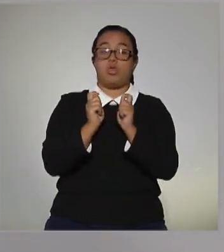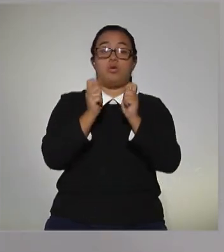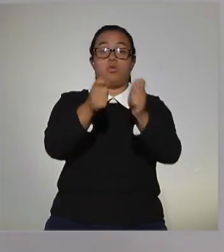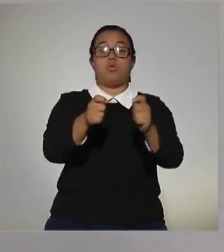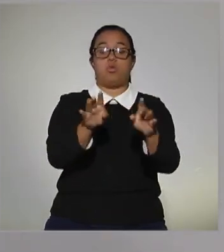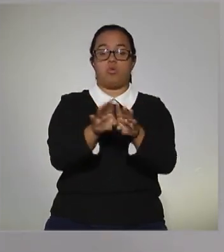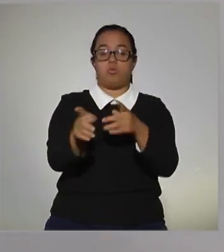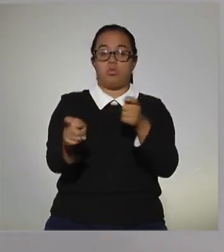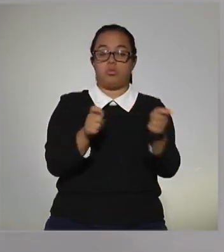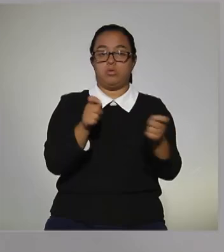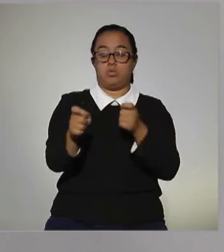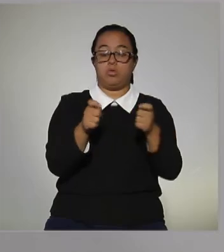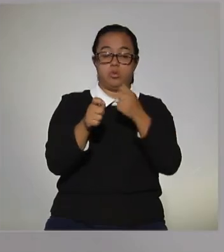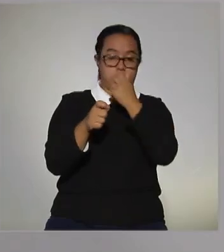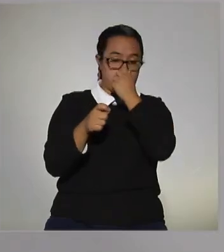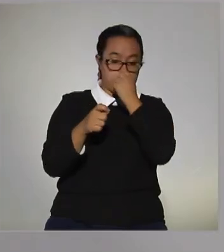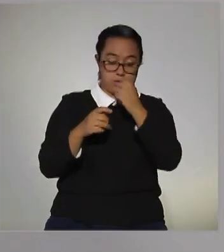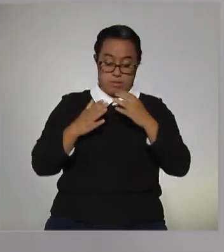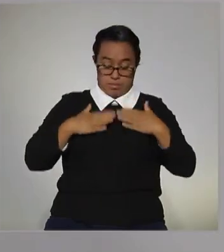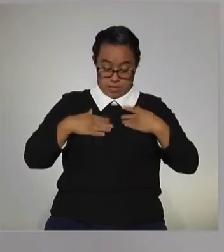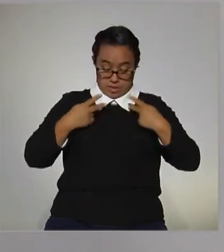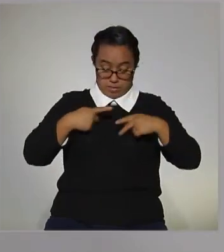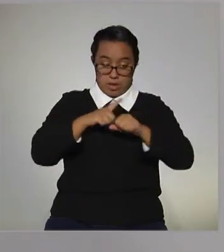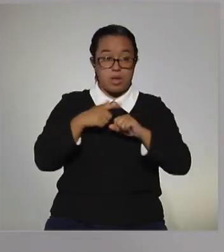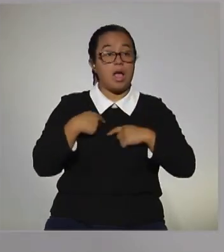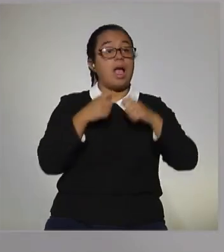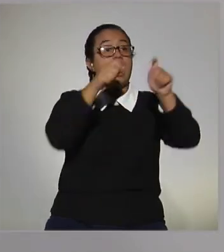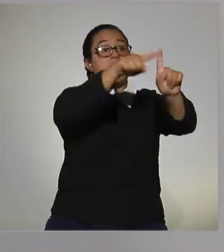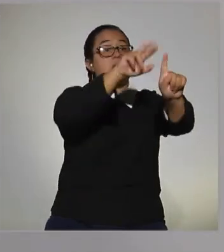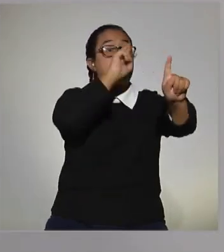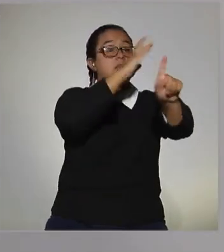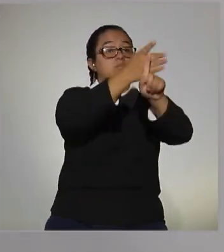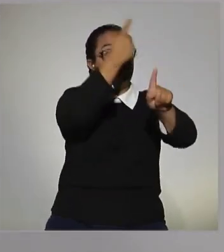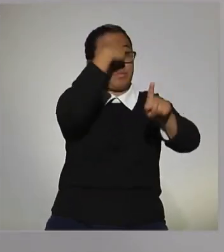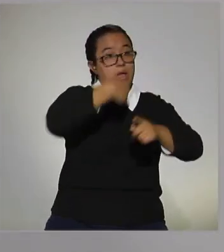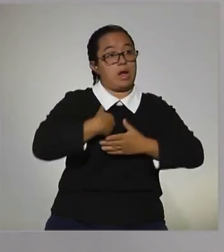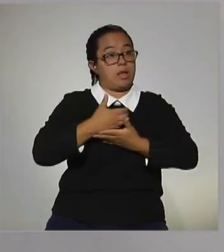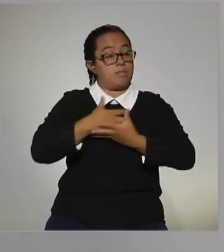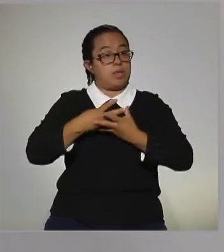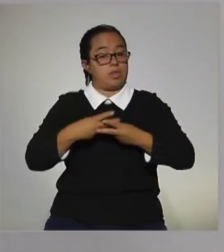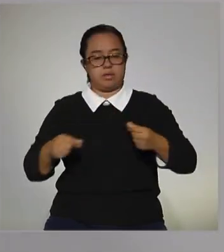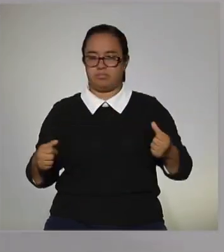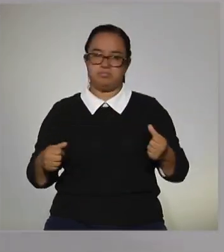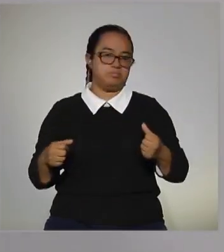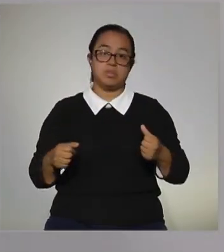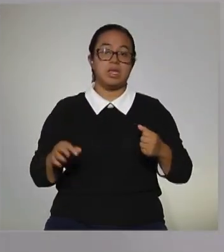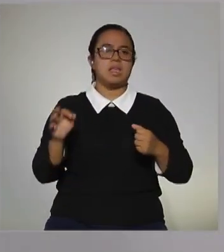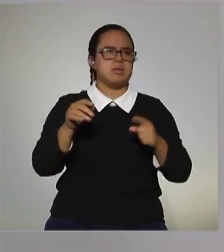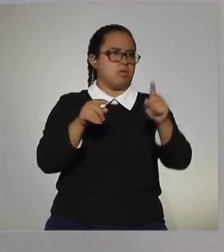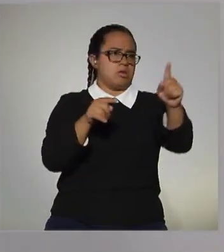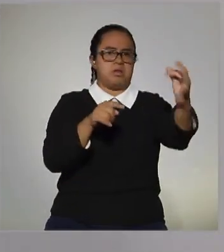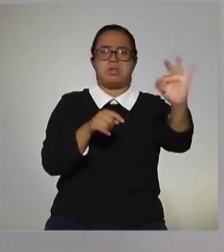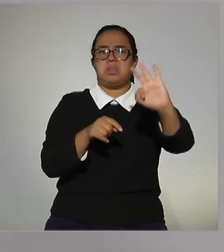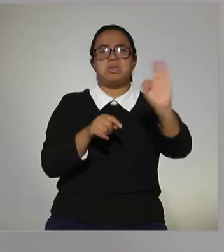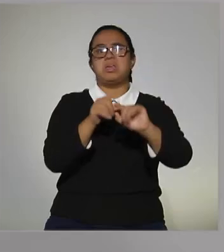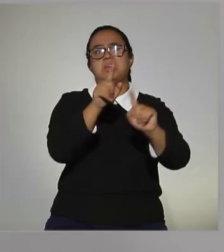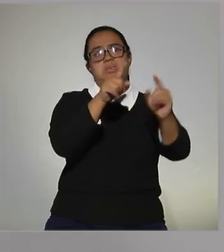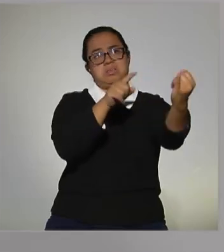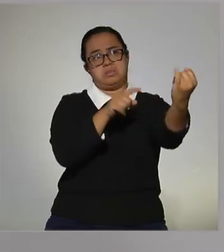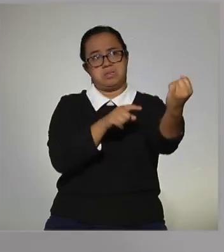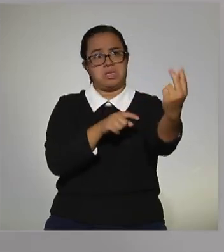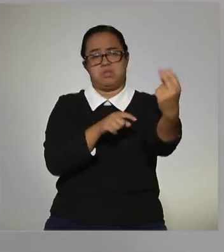gestionar o sanar la parte personal en la otra persona, porque si justamente la otra persona está en todo su derecho en decir